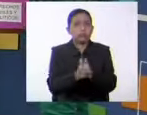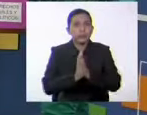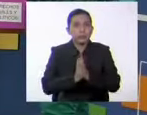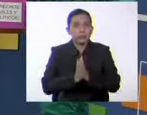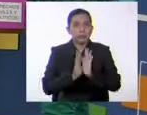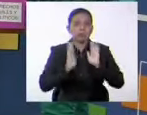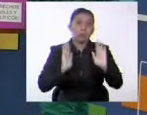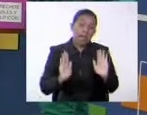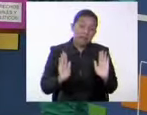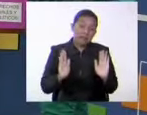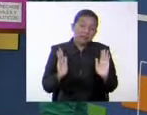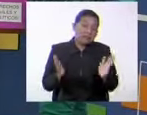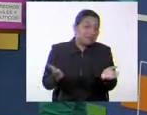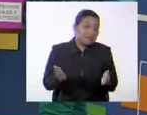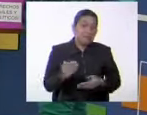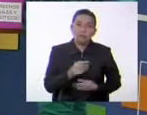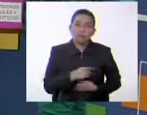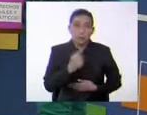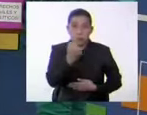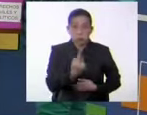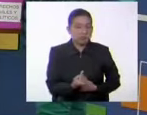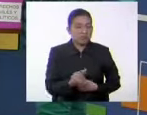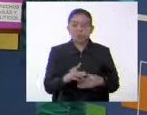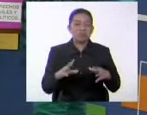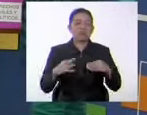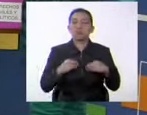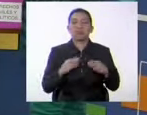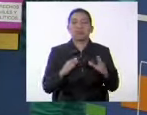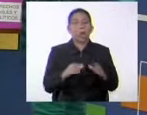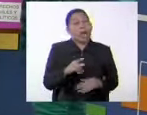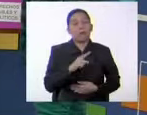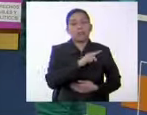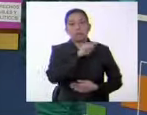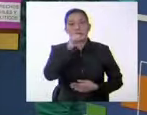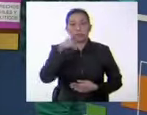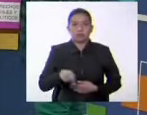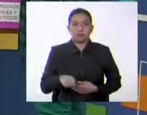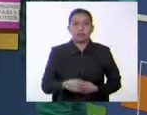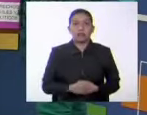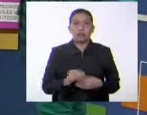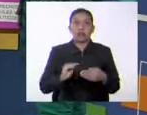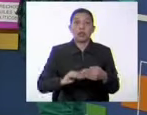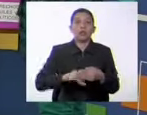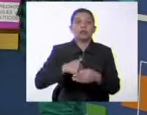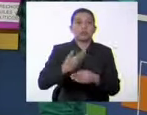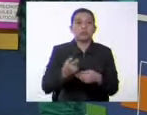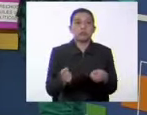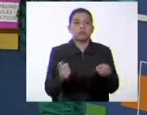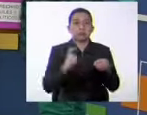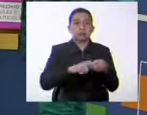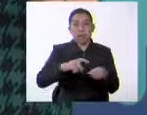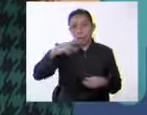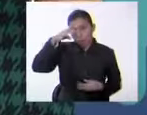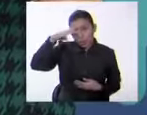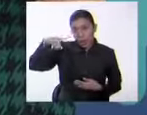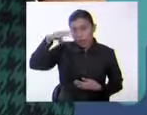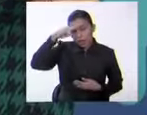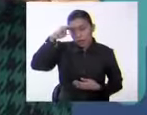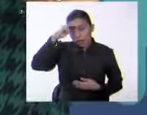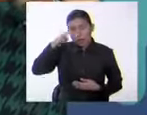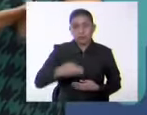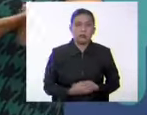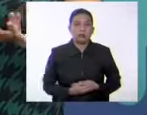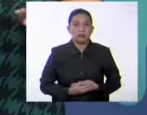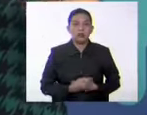Lastimosamente no encontraron a la persona que los debía atender y se regresaron. Y luego la anexión a México. Entonces había un grupo que quería